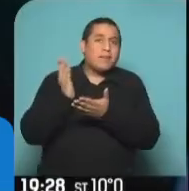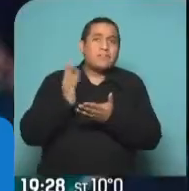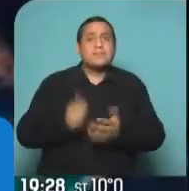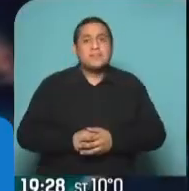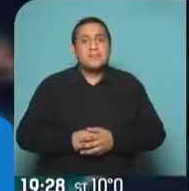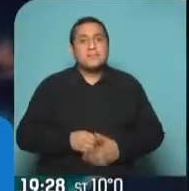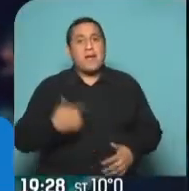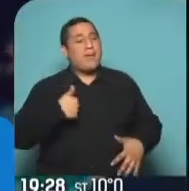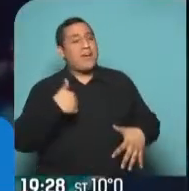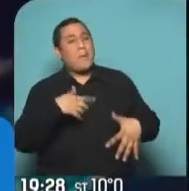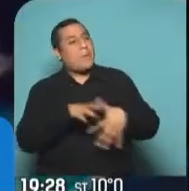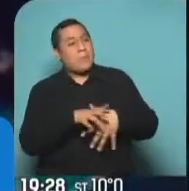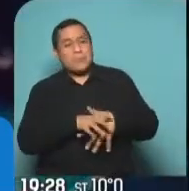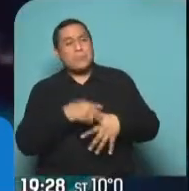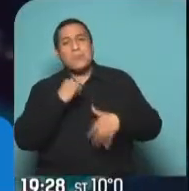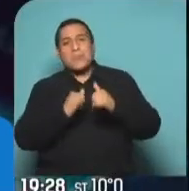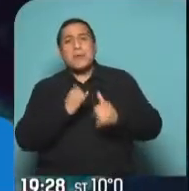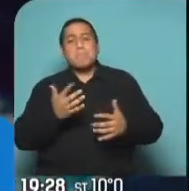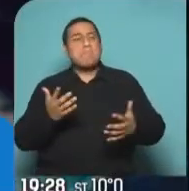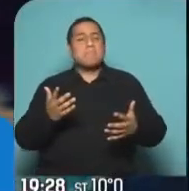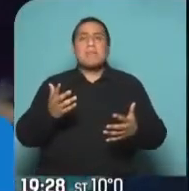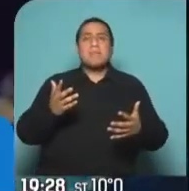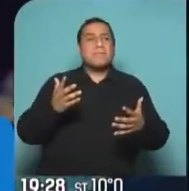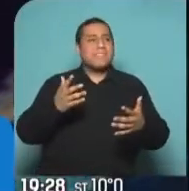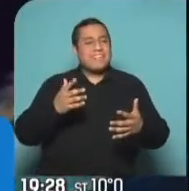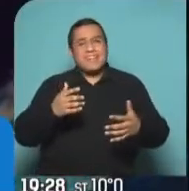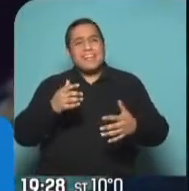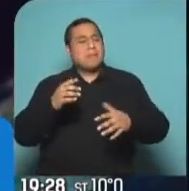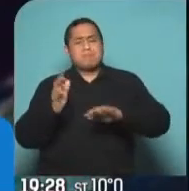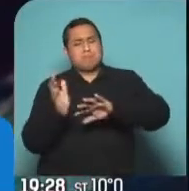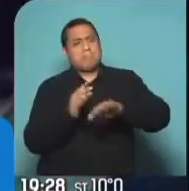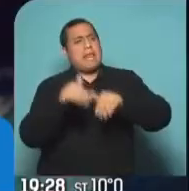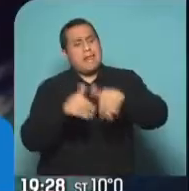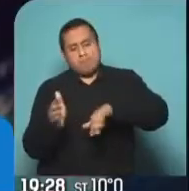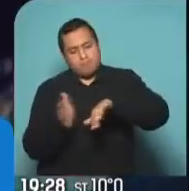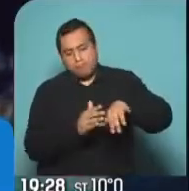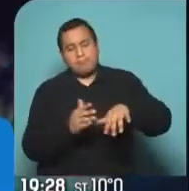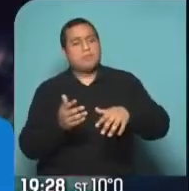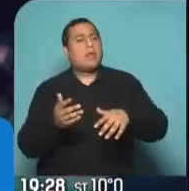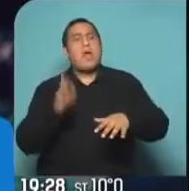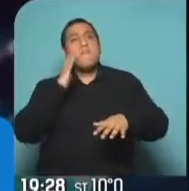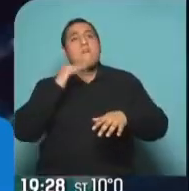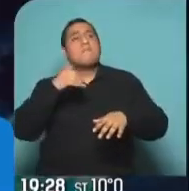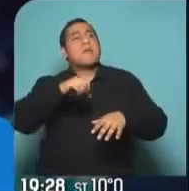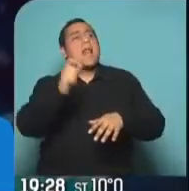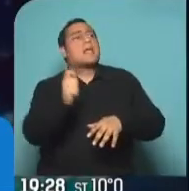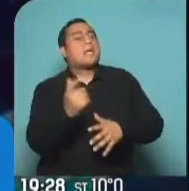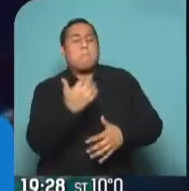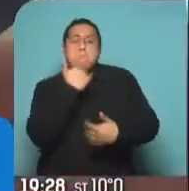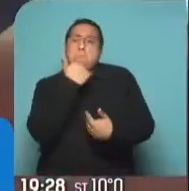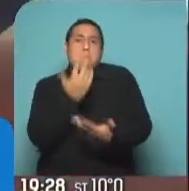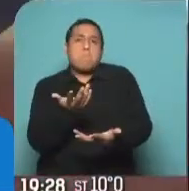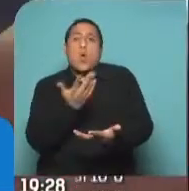llevar justamente a eso, sacando la ansiedad y sacando el plano preelectoral, sea quien fuera el que gane en las elecciones y el gobierno que quede